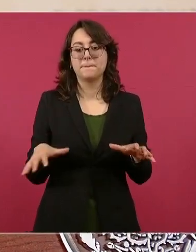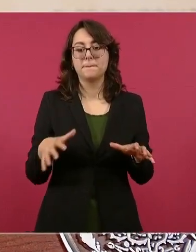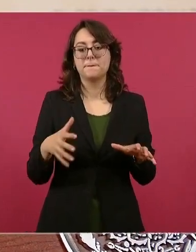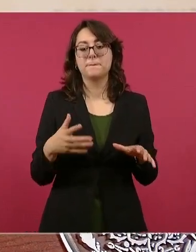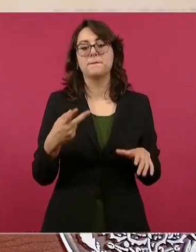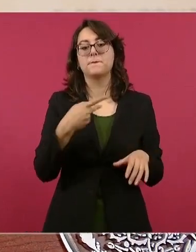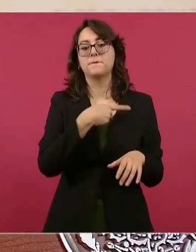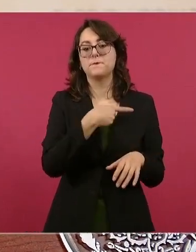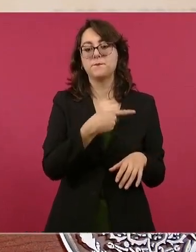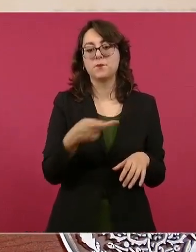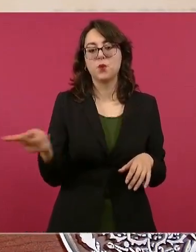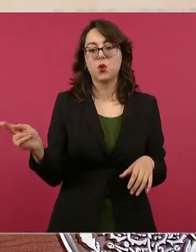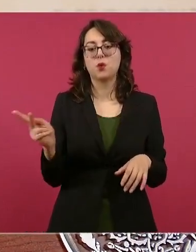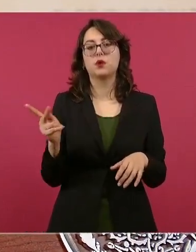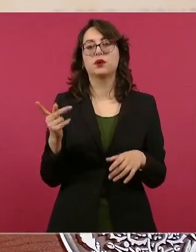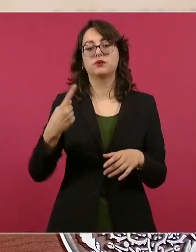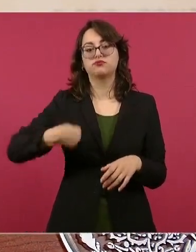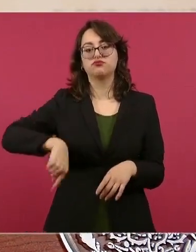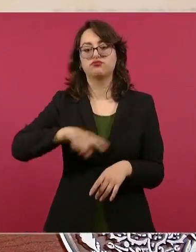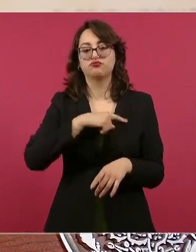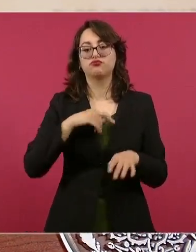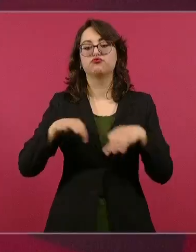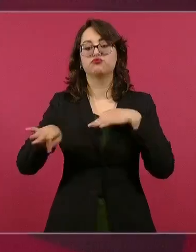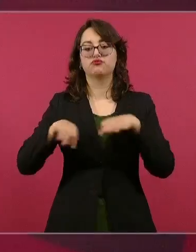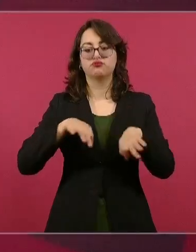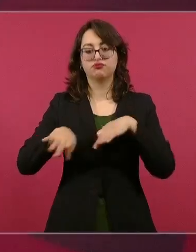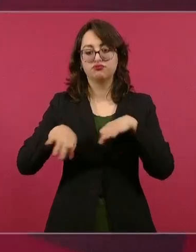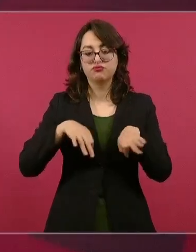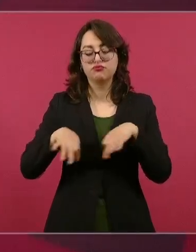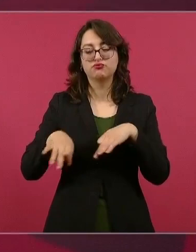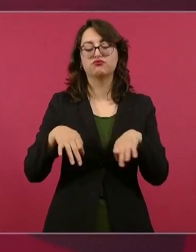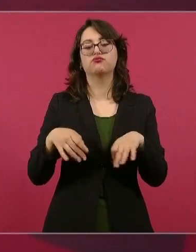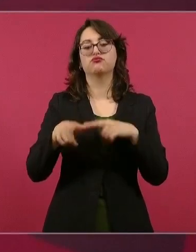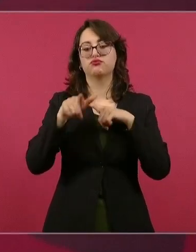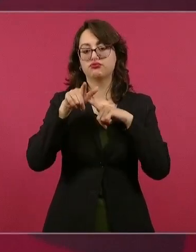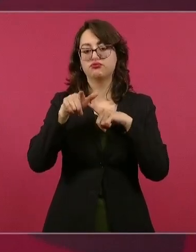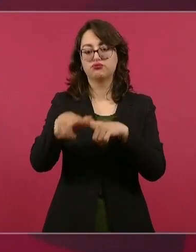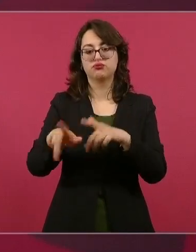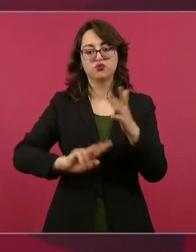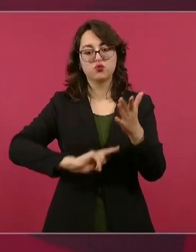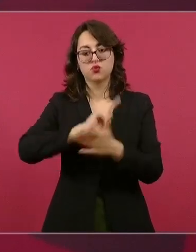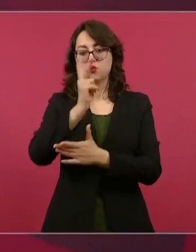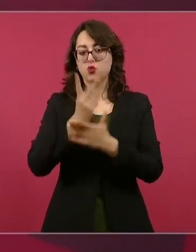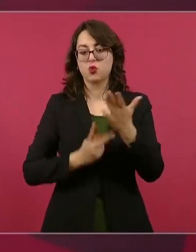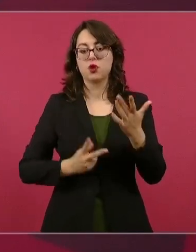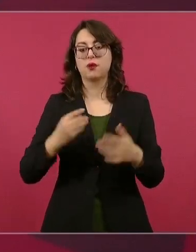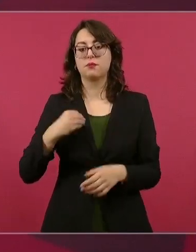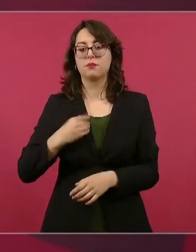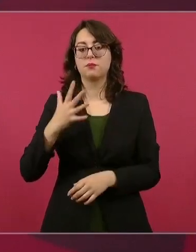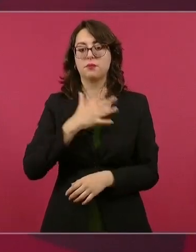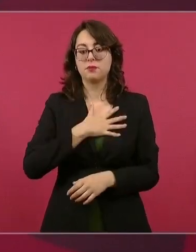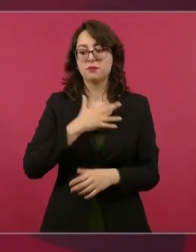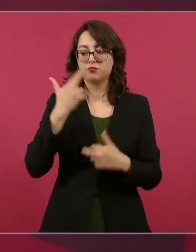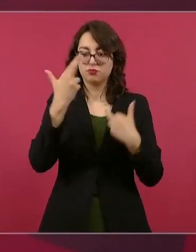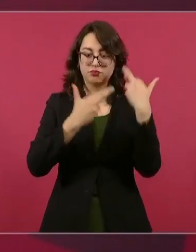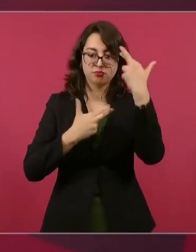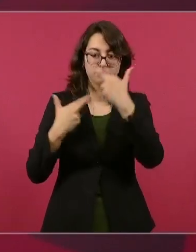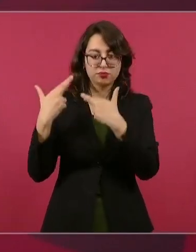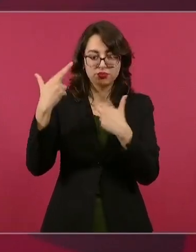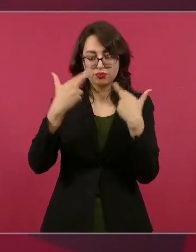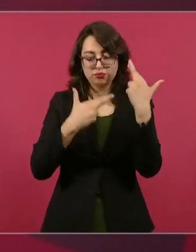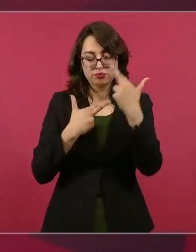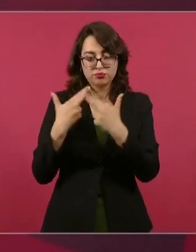marginada, pobre, estamos trabajando y vamos a evaluar todos los programas de bienestar en